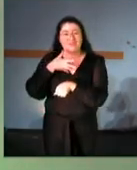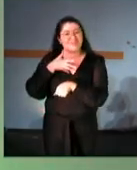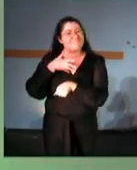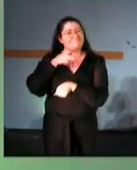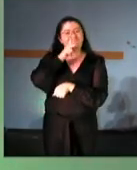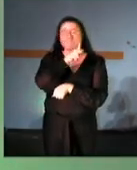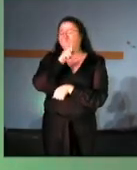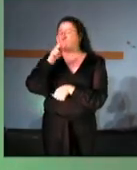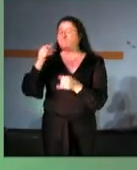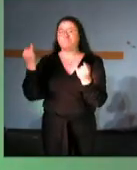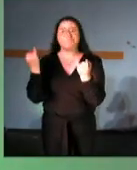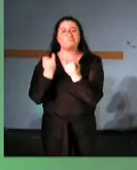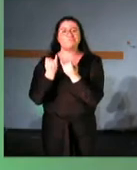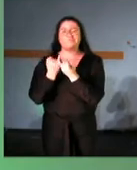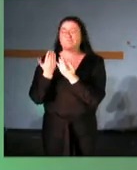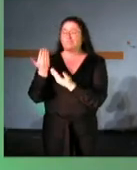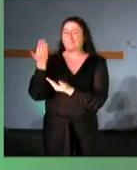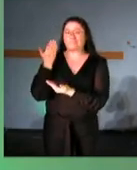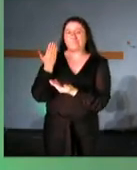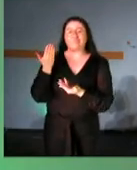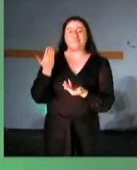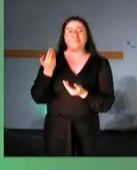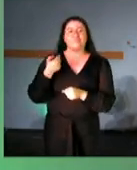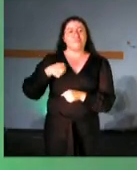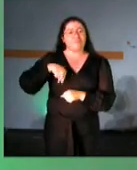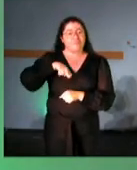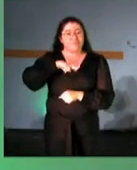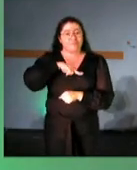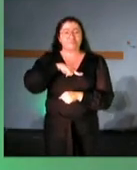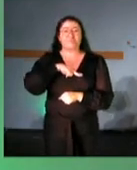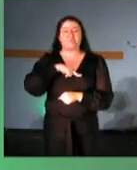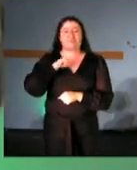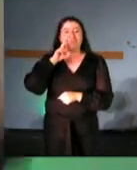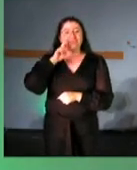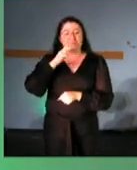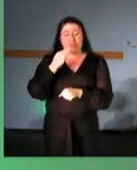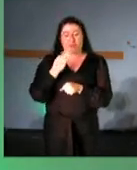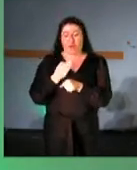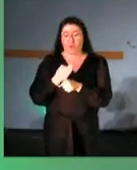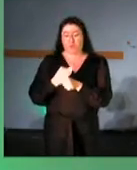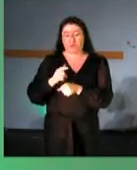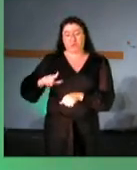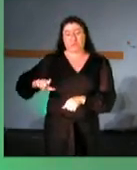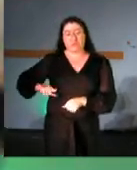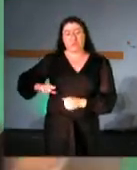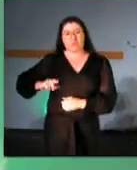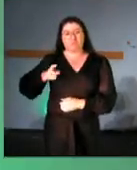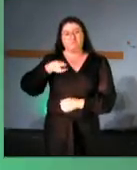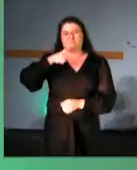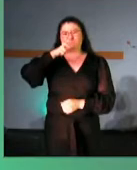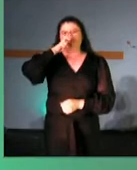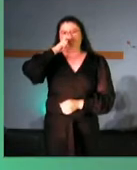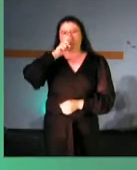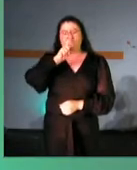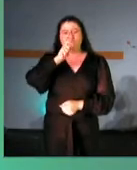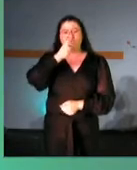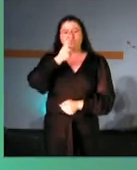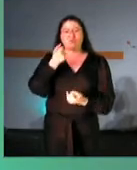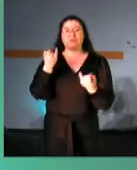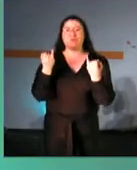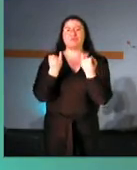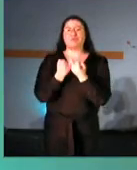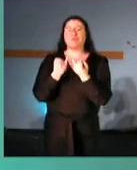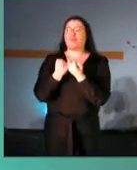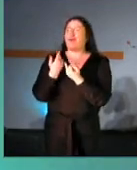de reconocer que esta dictadura de alguna manera es hija